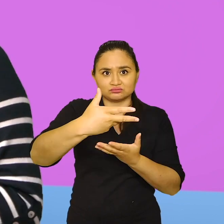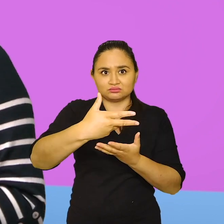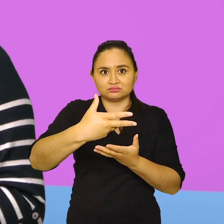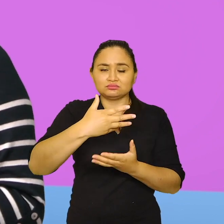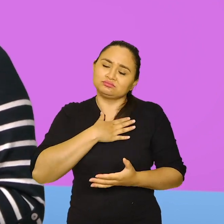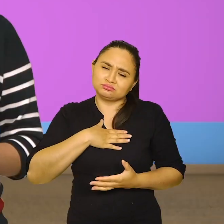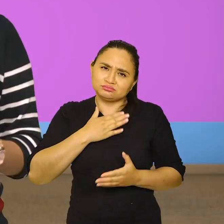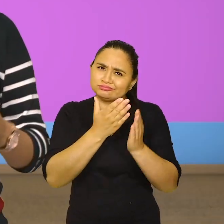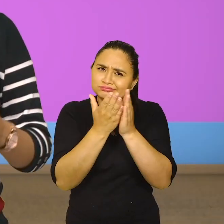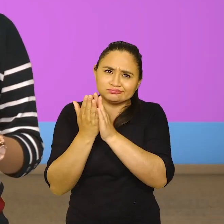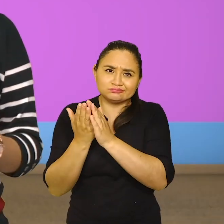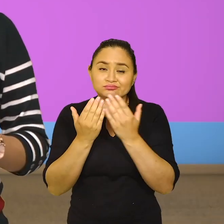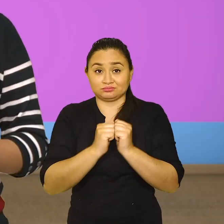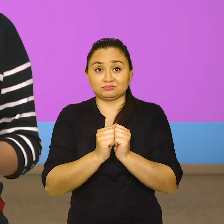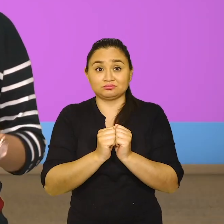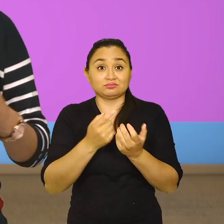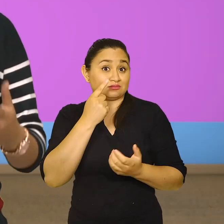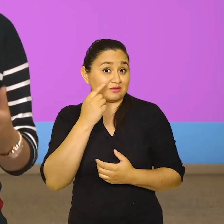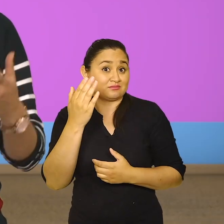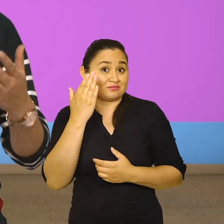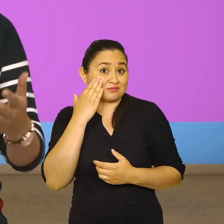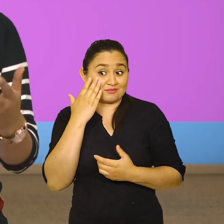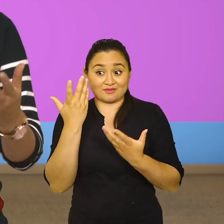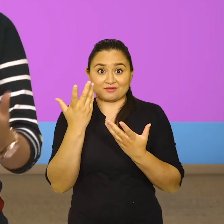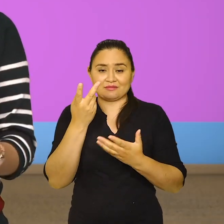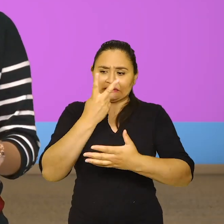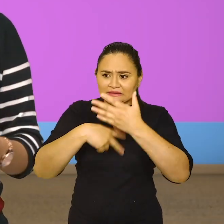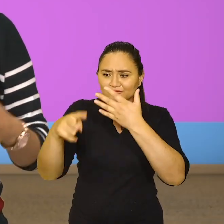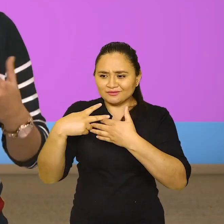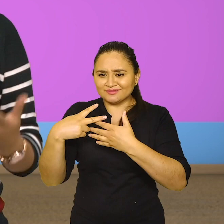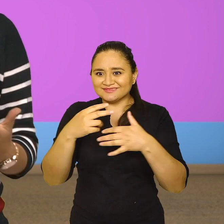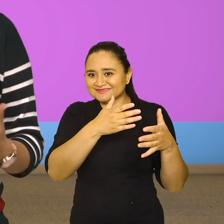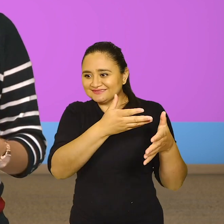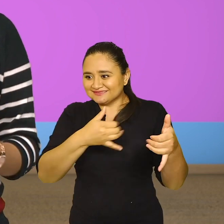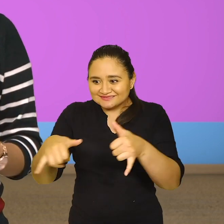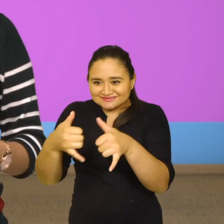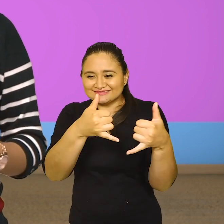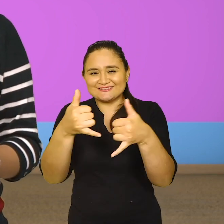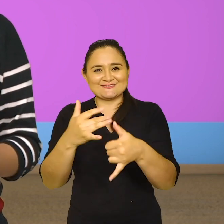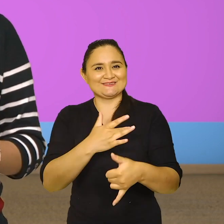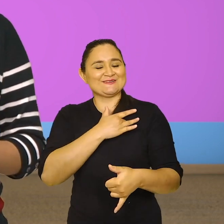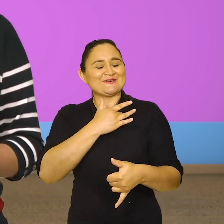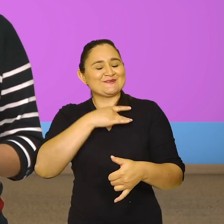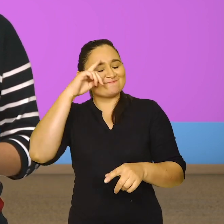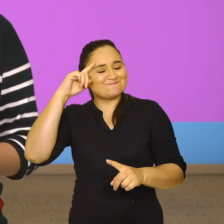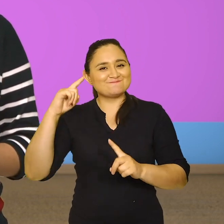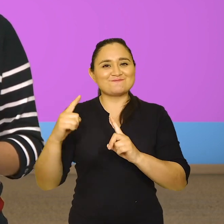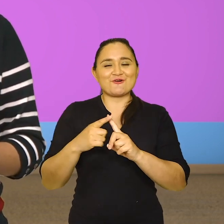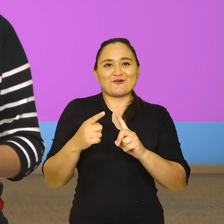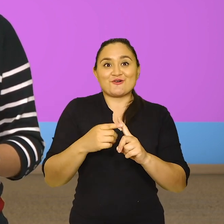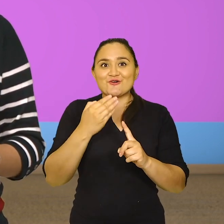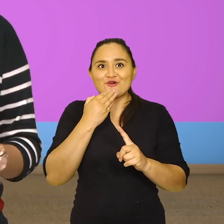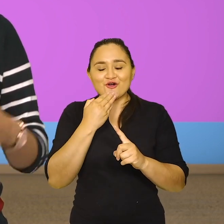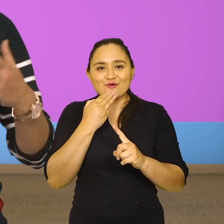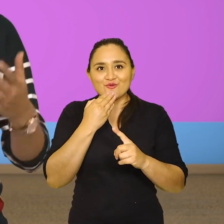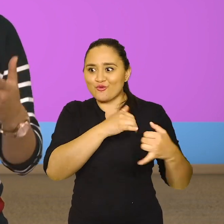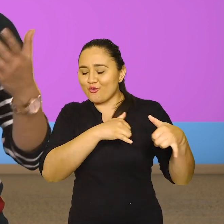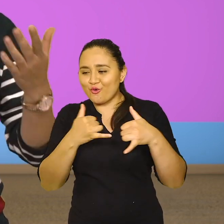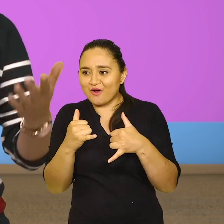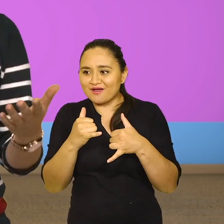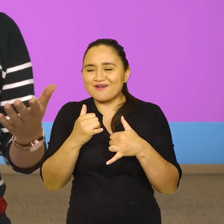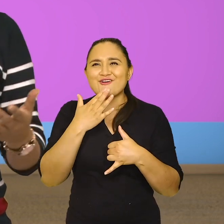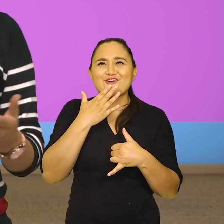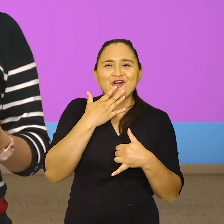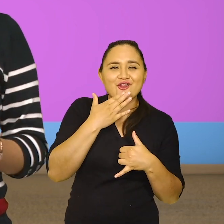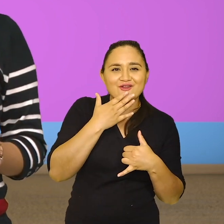espacio de interacción. Familias. Jueguen con sus hijos e hijas, diviértanse y experimenten sensaciones positivas desde